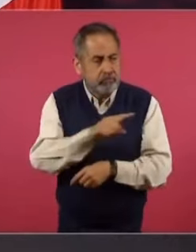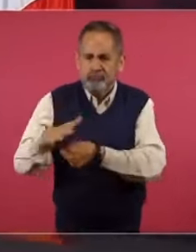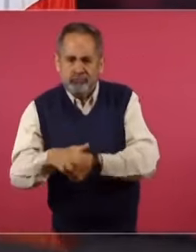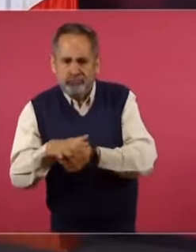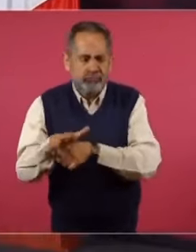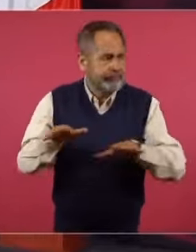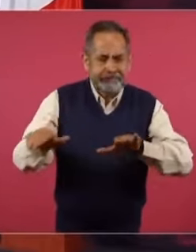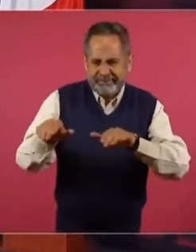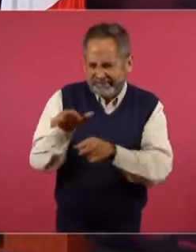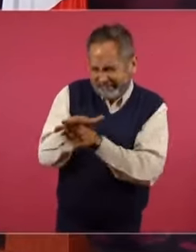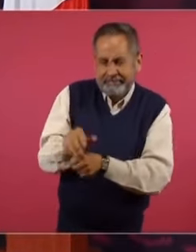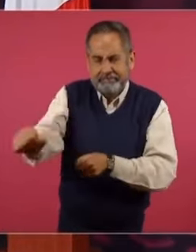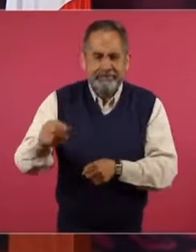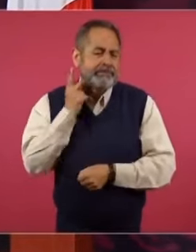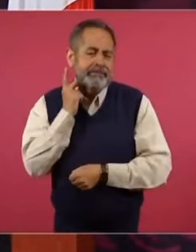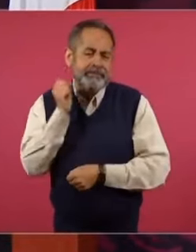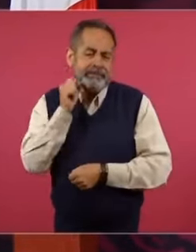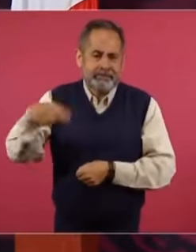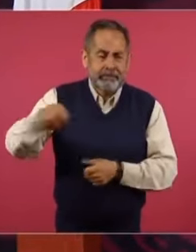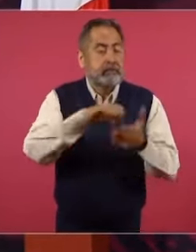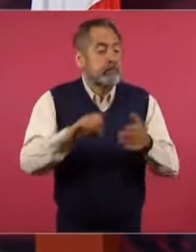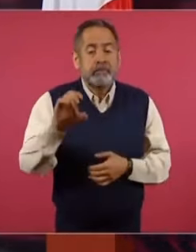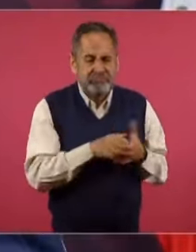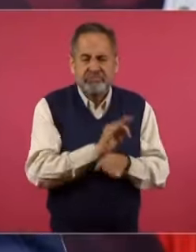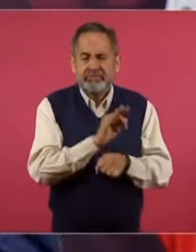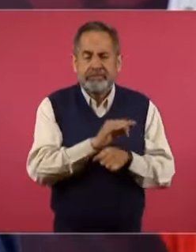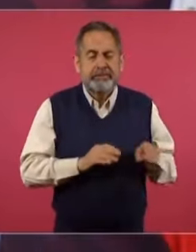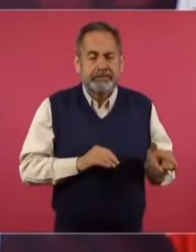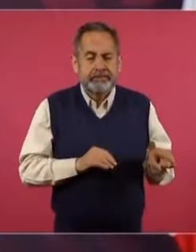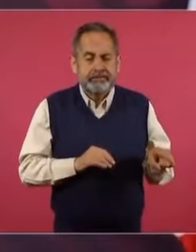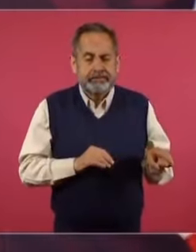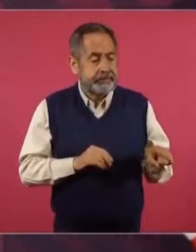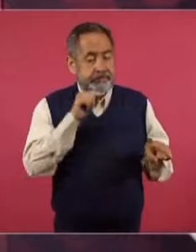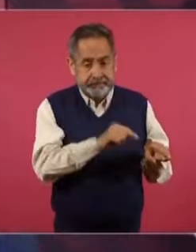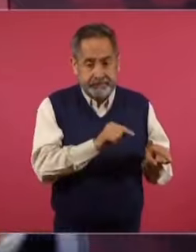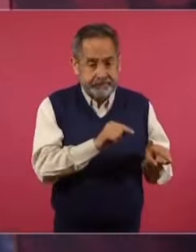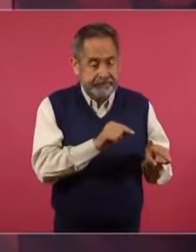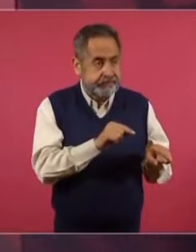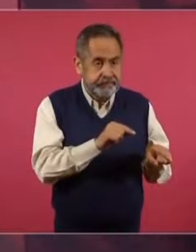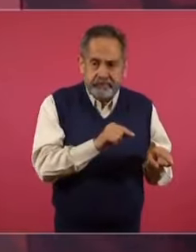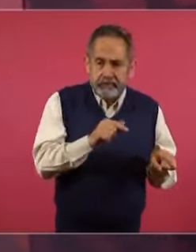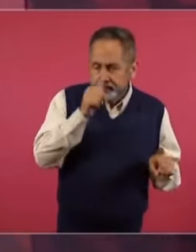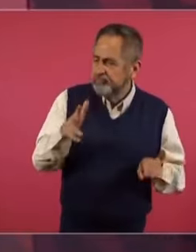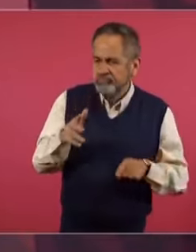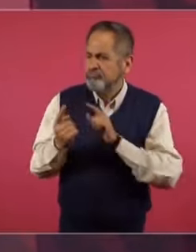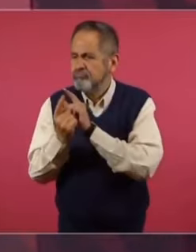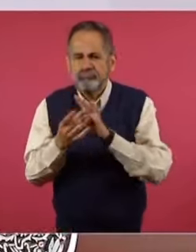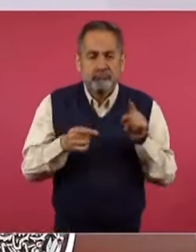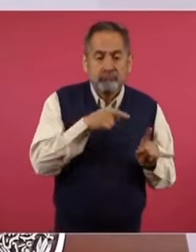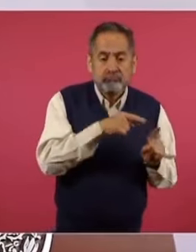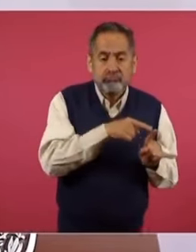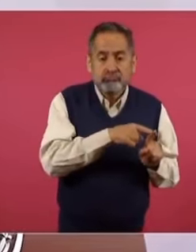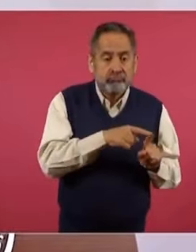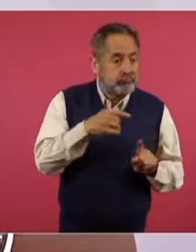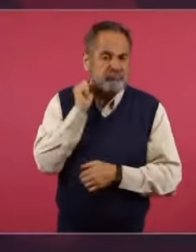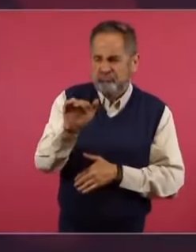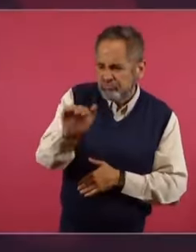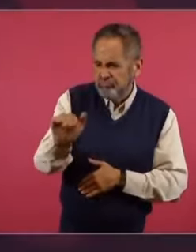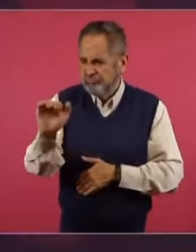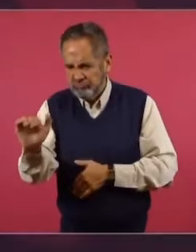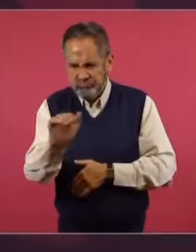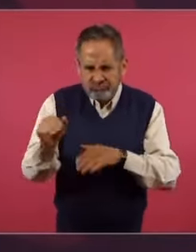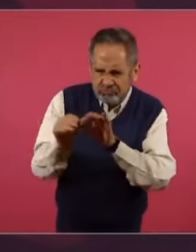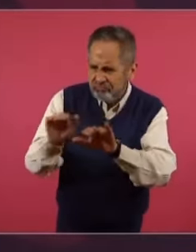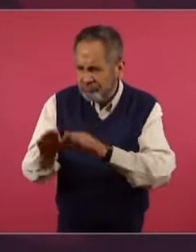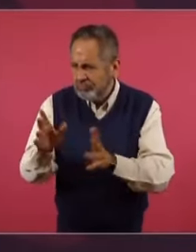presión sobre los legisladores. Veo que Claudio X González está abiertamente hablándole a los senadores